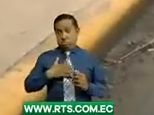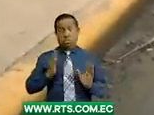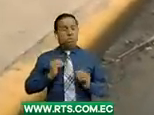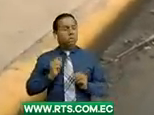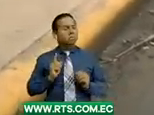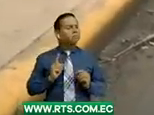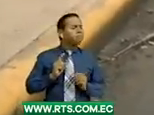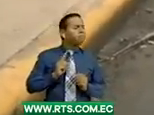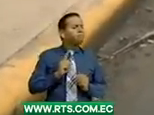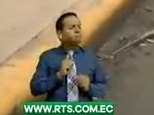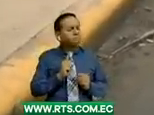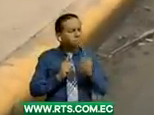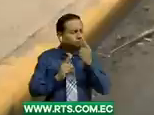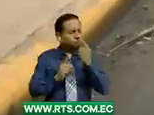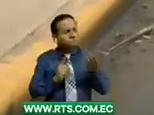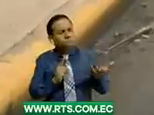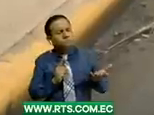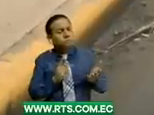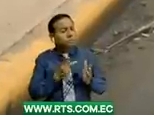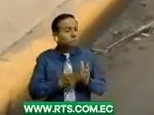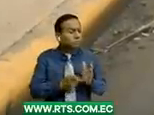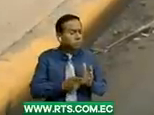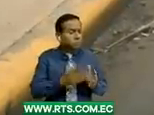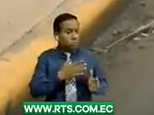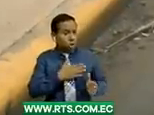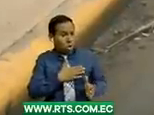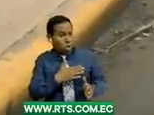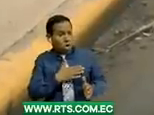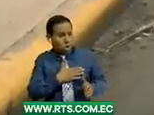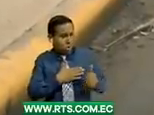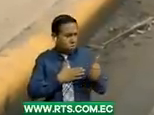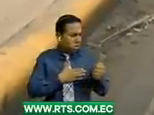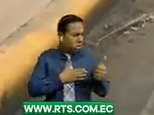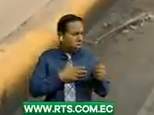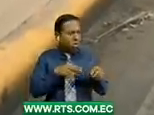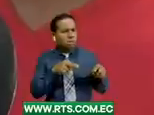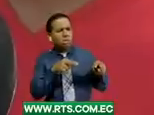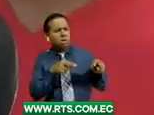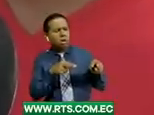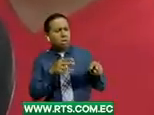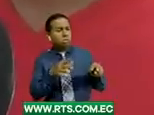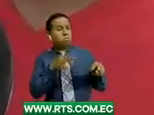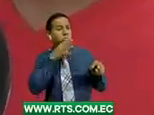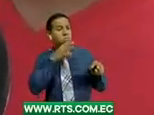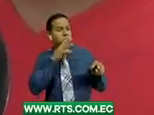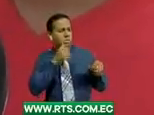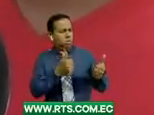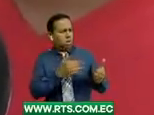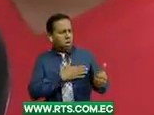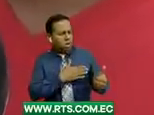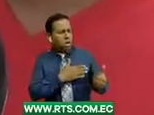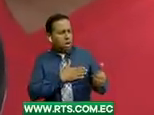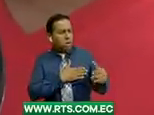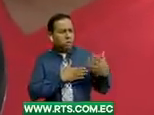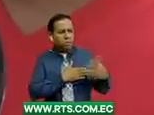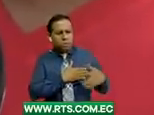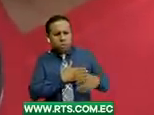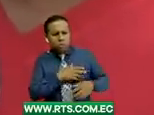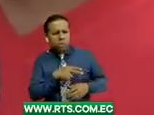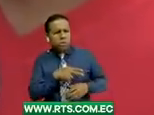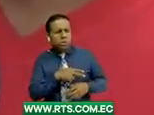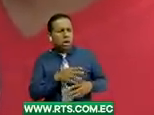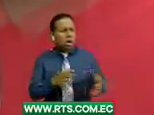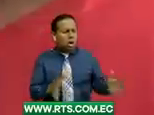la señora a ver si tenía signos vitales y todo, entonces le vi que sí respiraba, entonces ya comencé